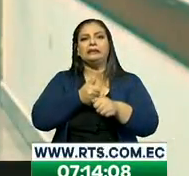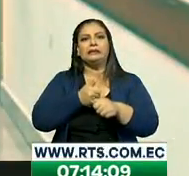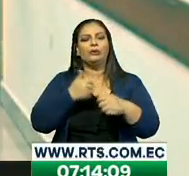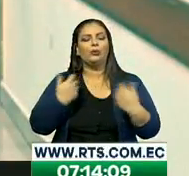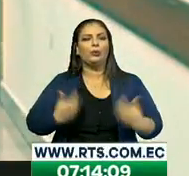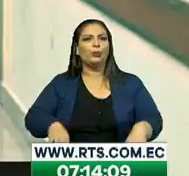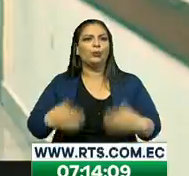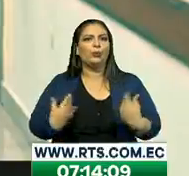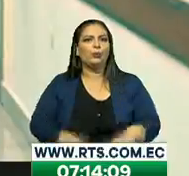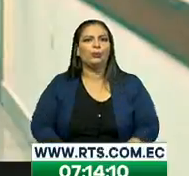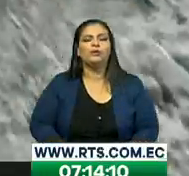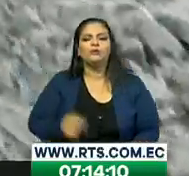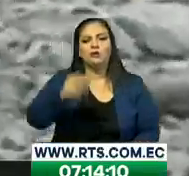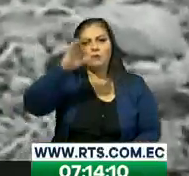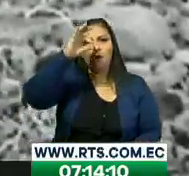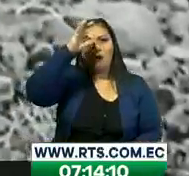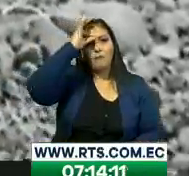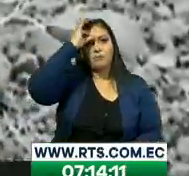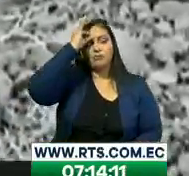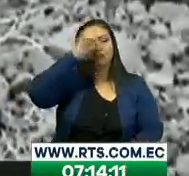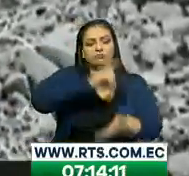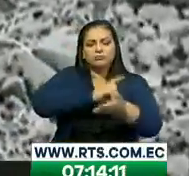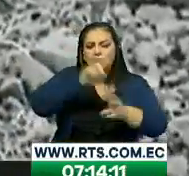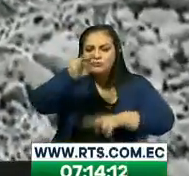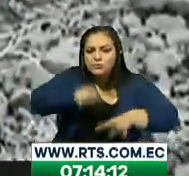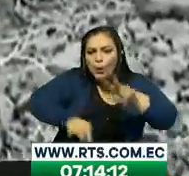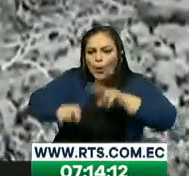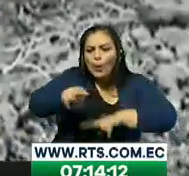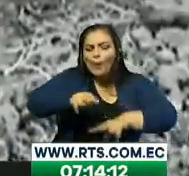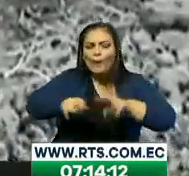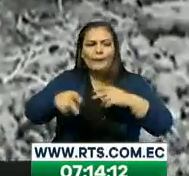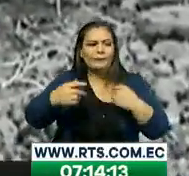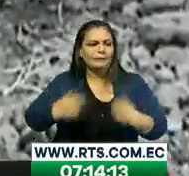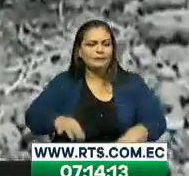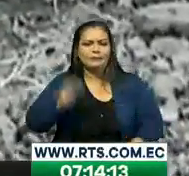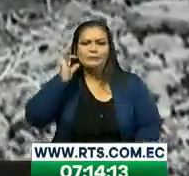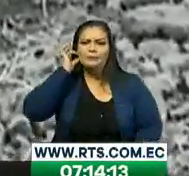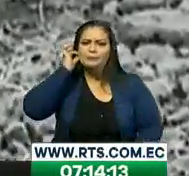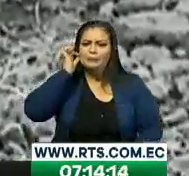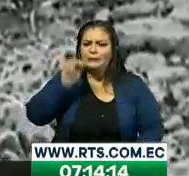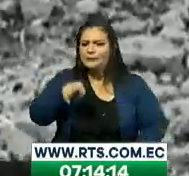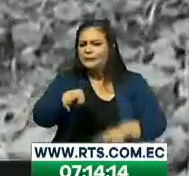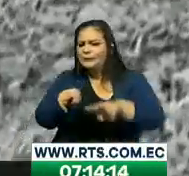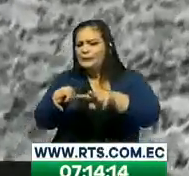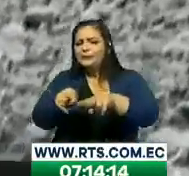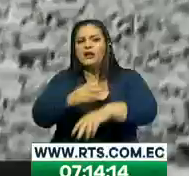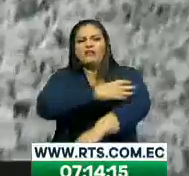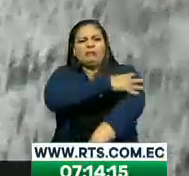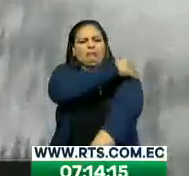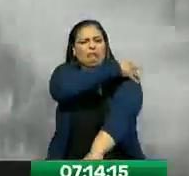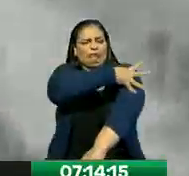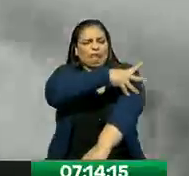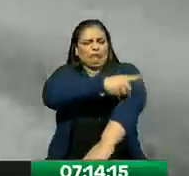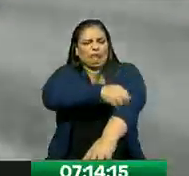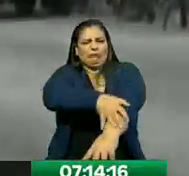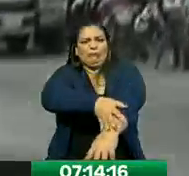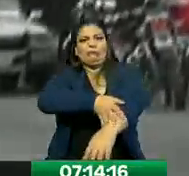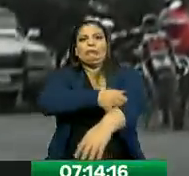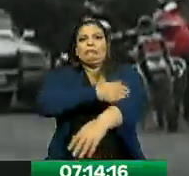asimismo se informó que los profesionales de la salud luchan para que ella no pierda a uno de sus pasos informó charlie